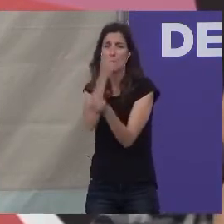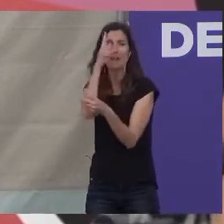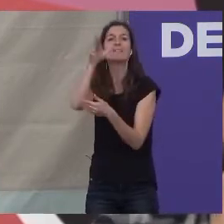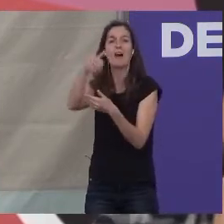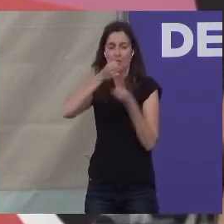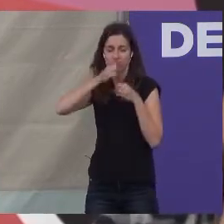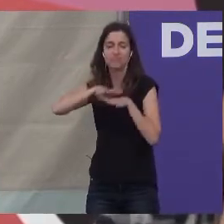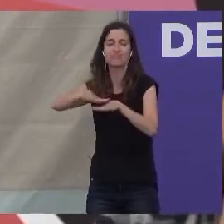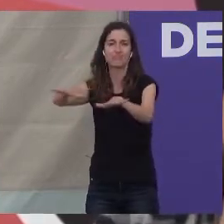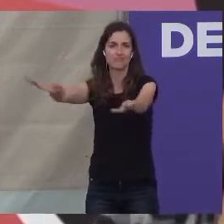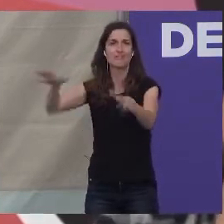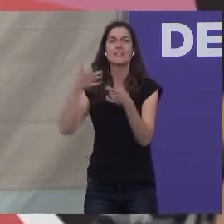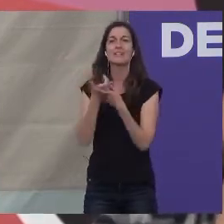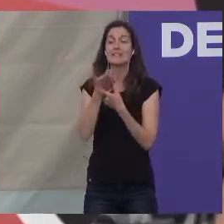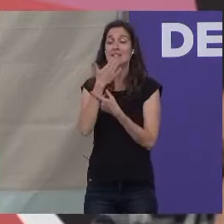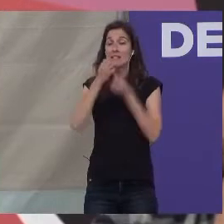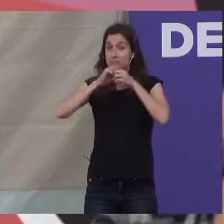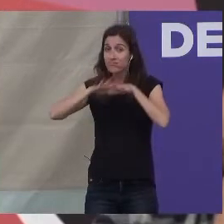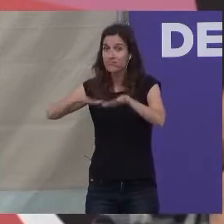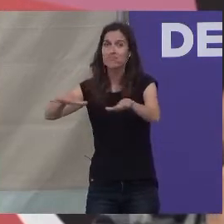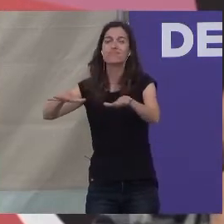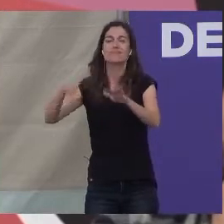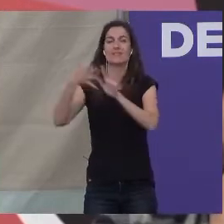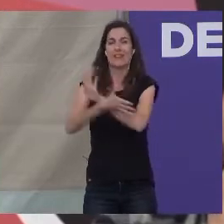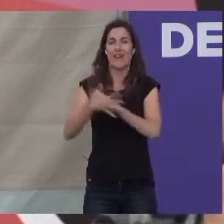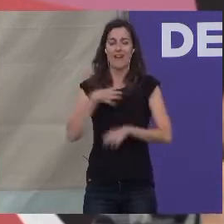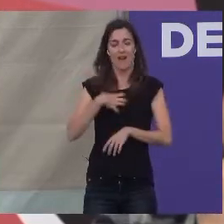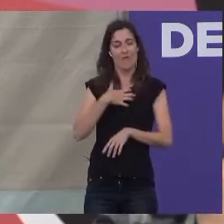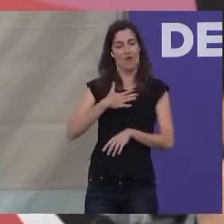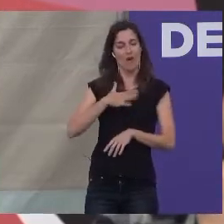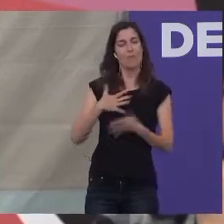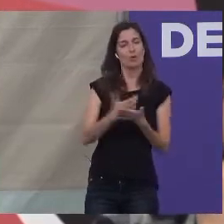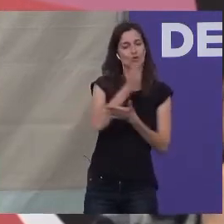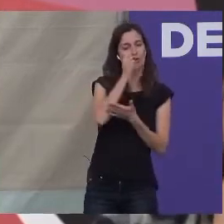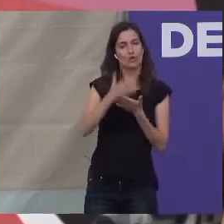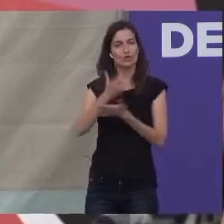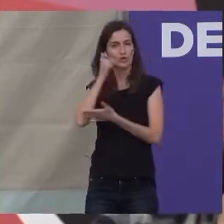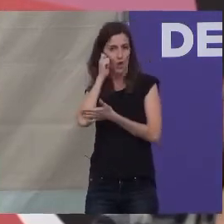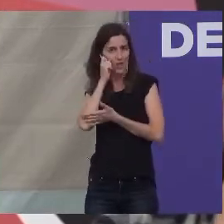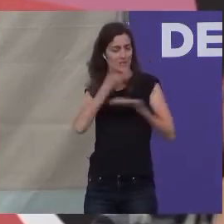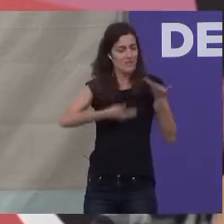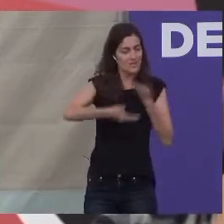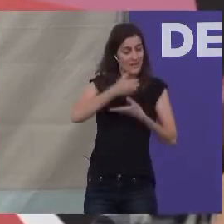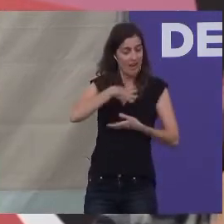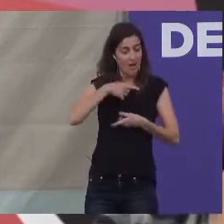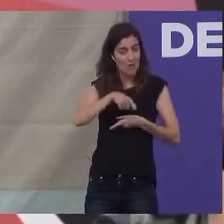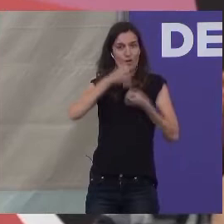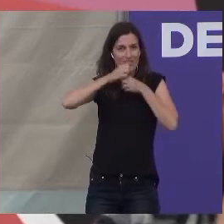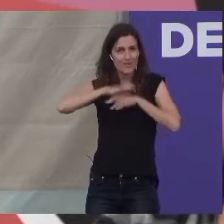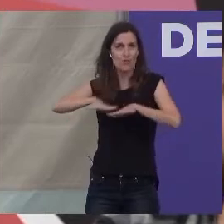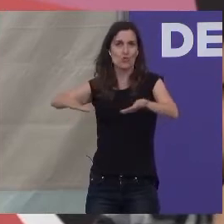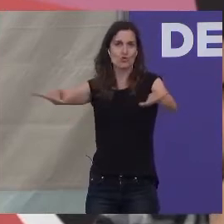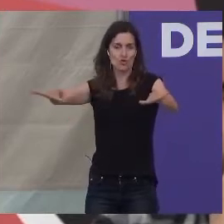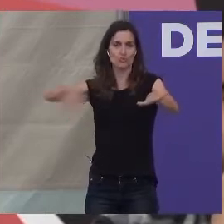así será posible que la labor que tenemos que desarrollar todos y todas conjuntamente tenga la difusión